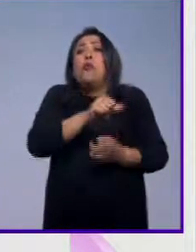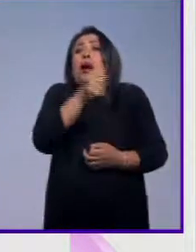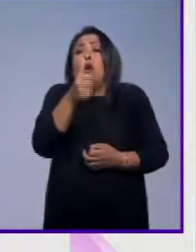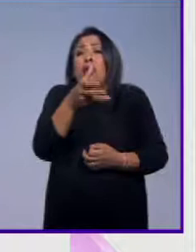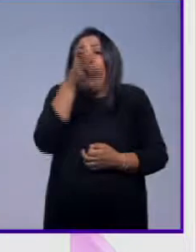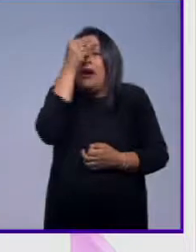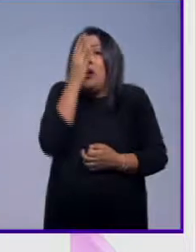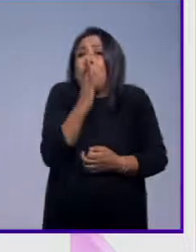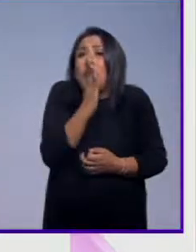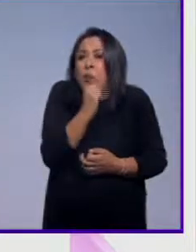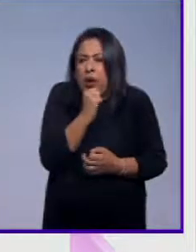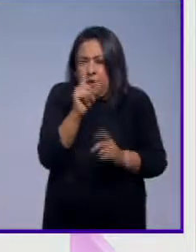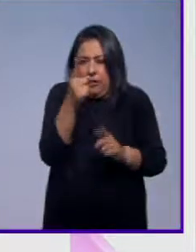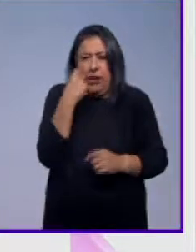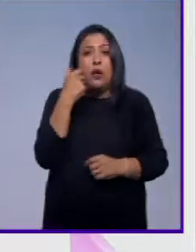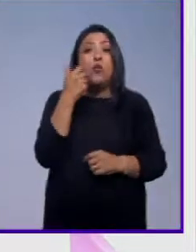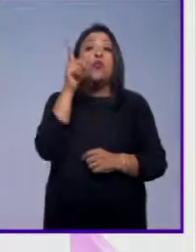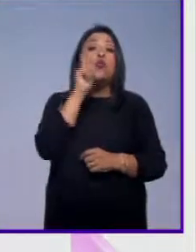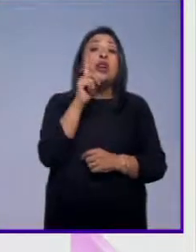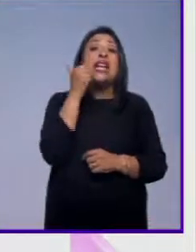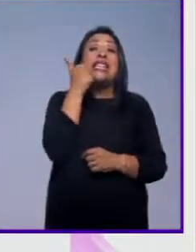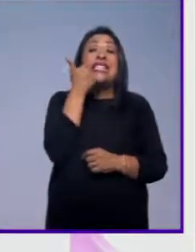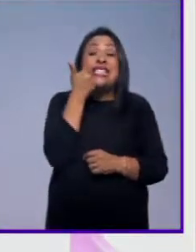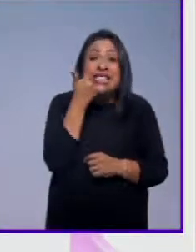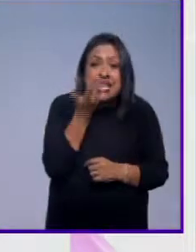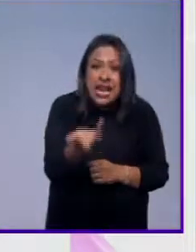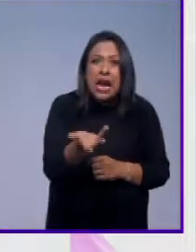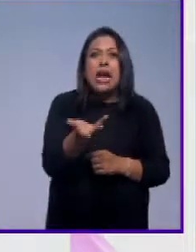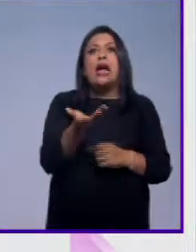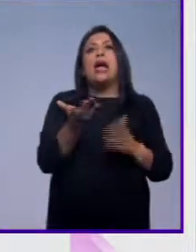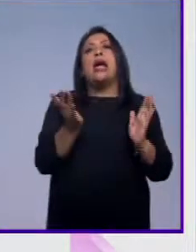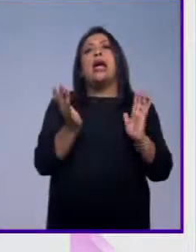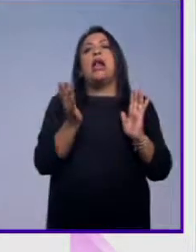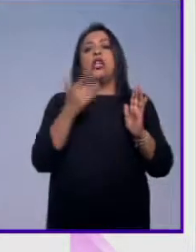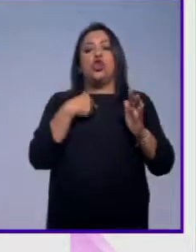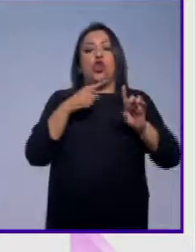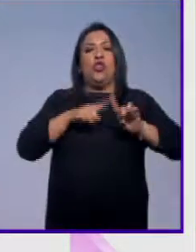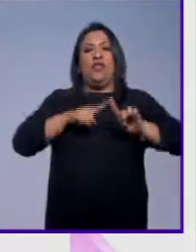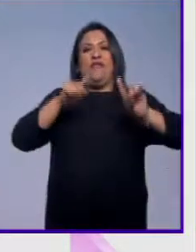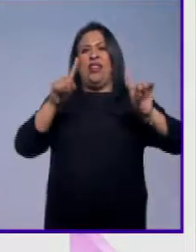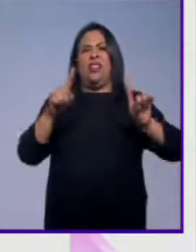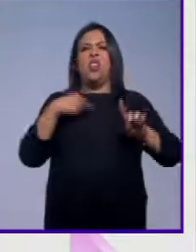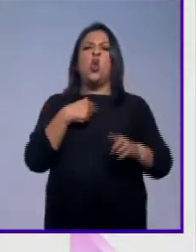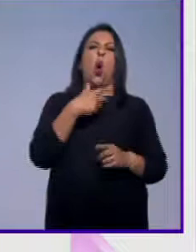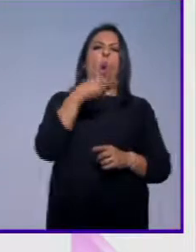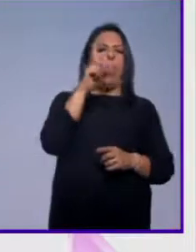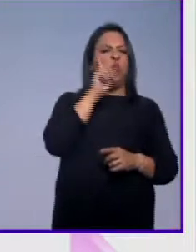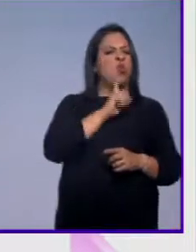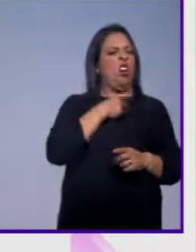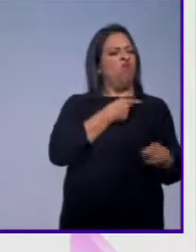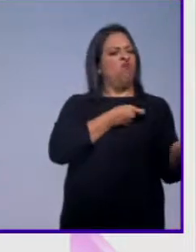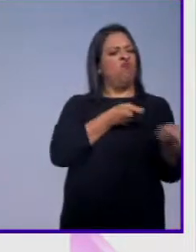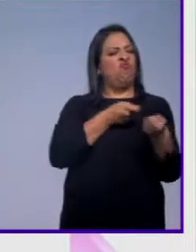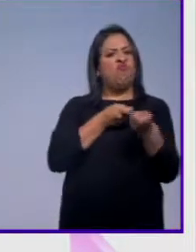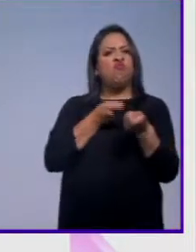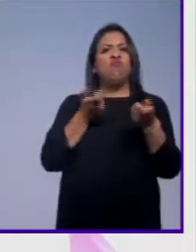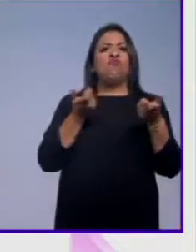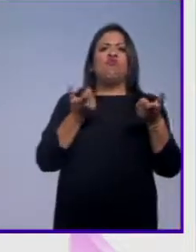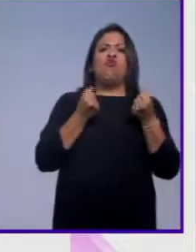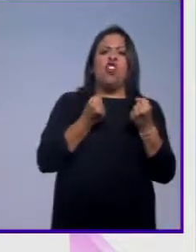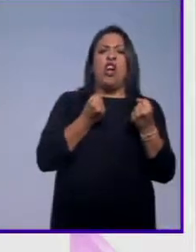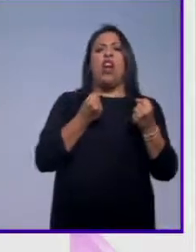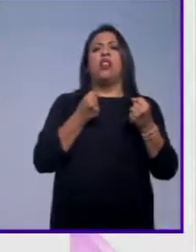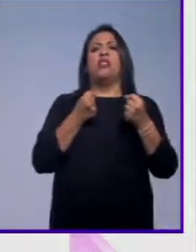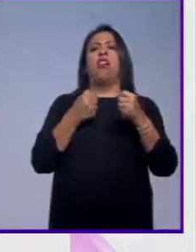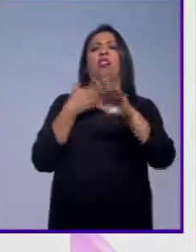si una mujer quiere encontrar un espacio para ser una mujer distinta que no sea hembrista manipuladora que no esté explotando